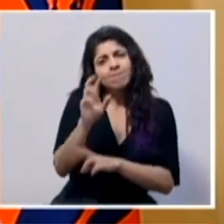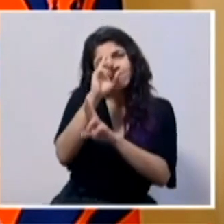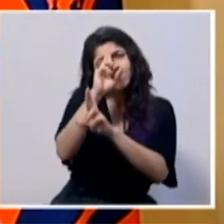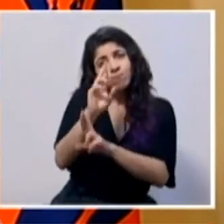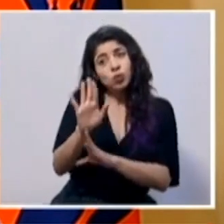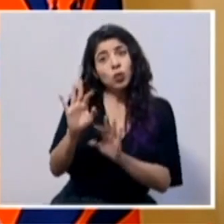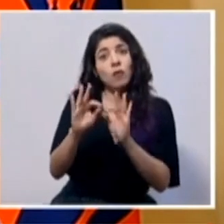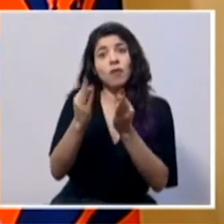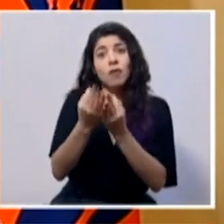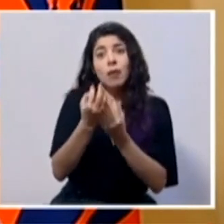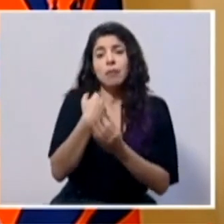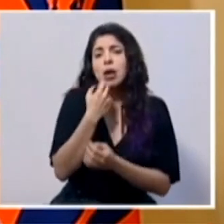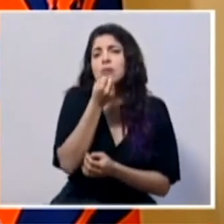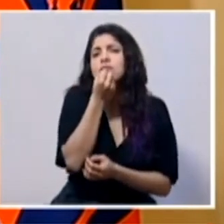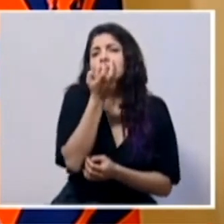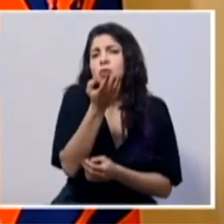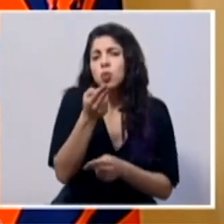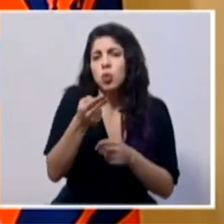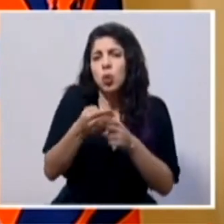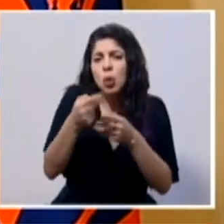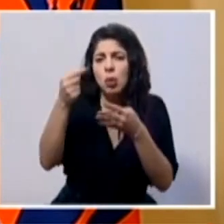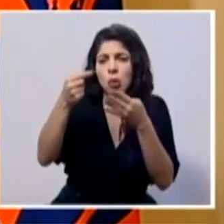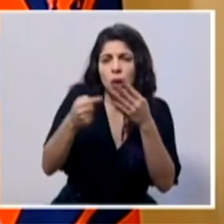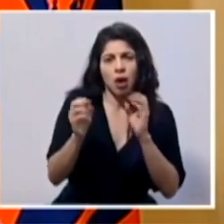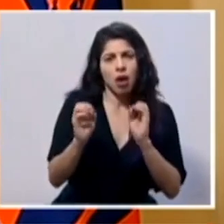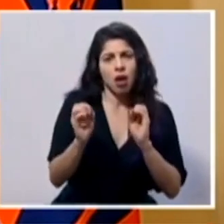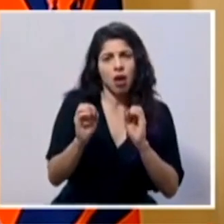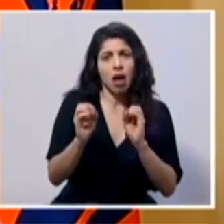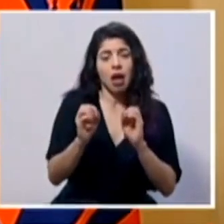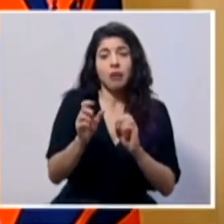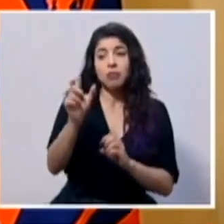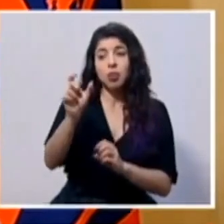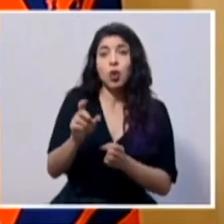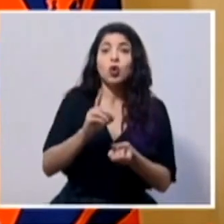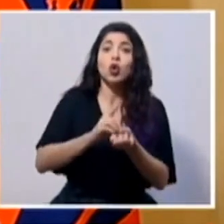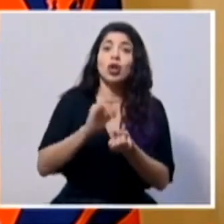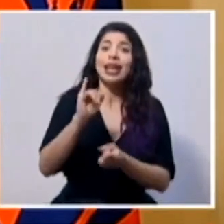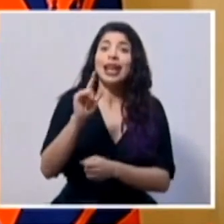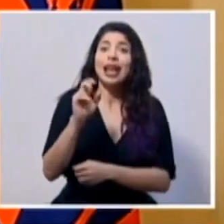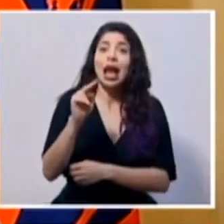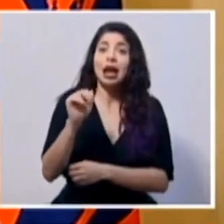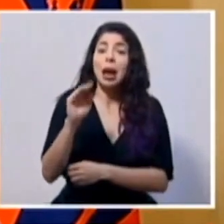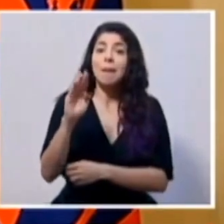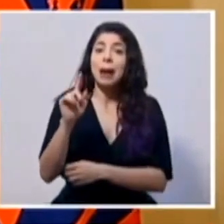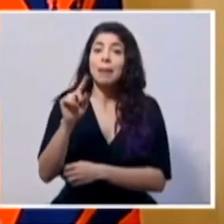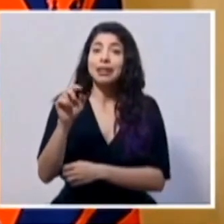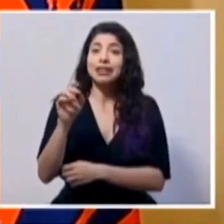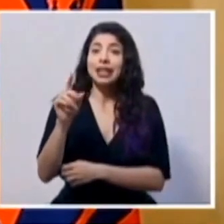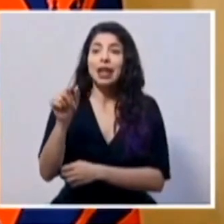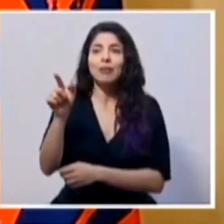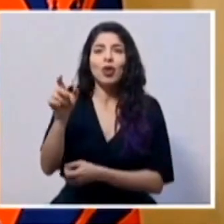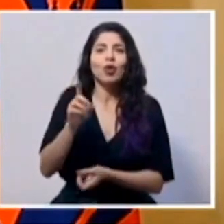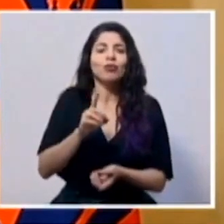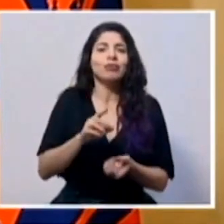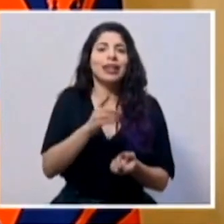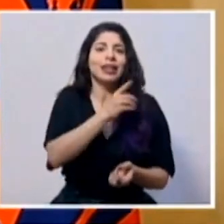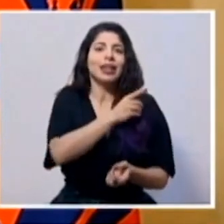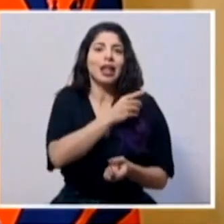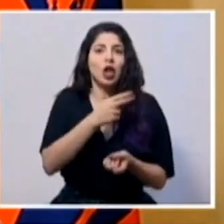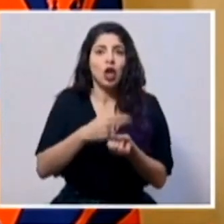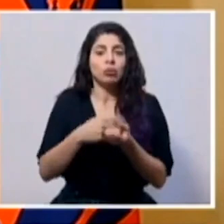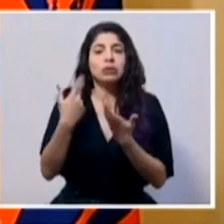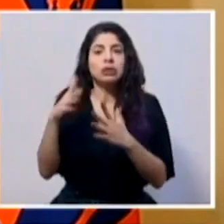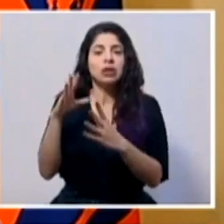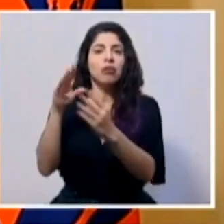a sus familiares, no voy a brindar datos específicos respecto a ella. Ya la doctora Ileana Balmaceda, que es la directora del hospital, habló con su